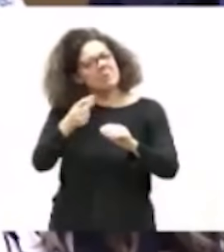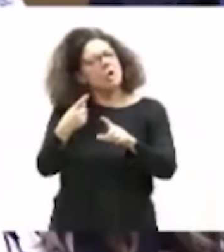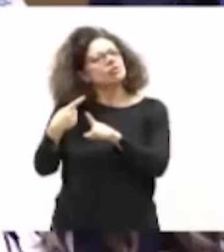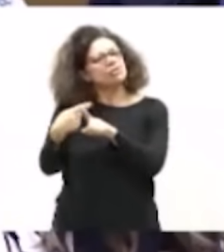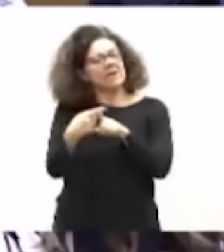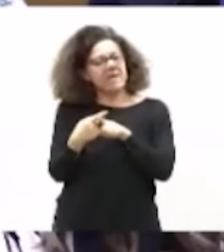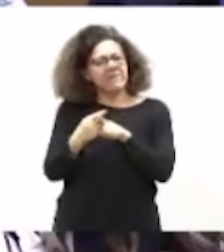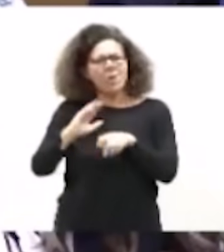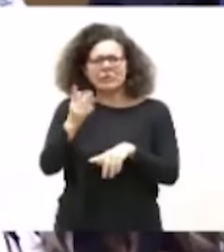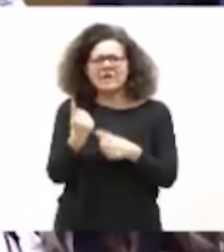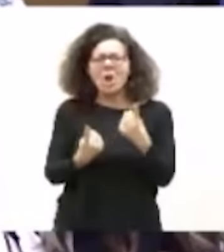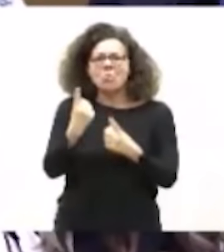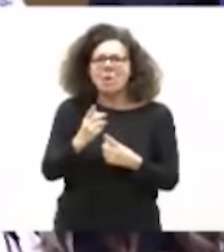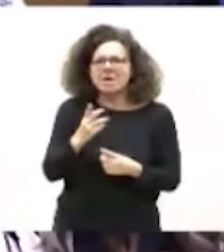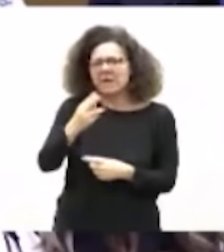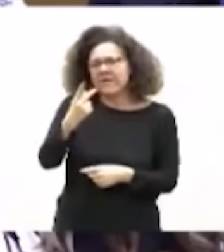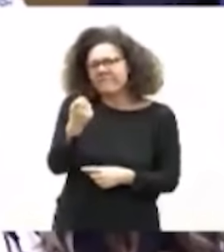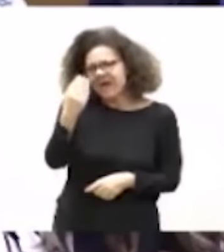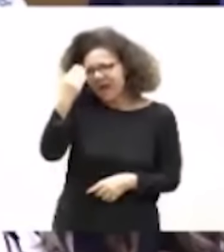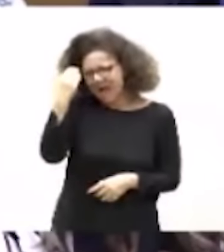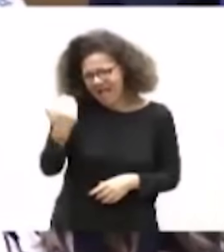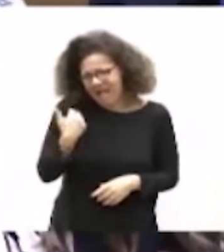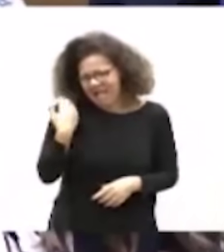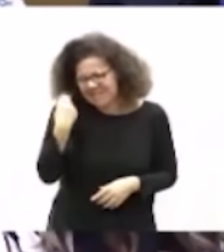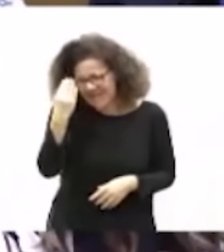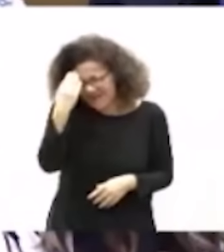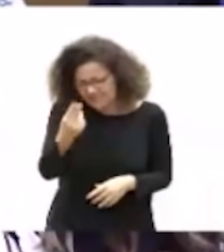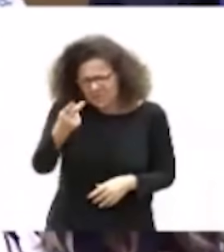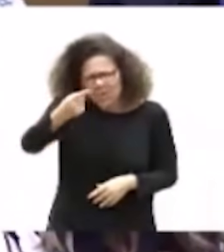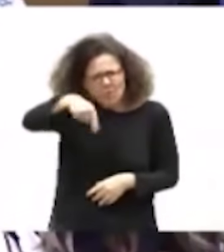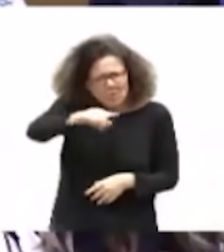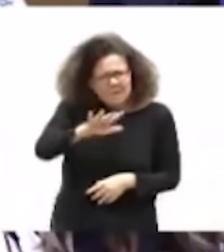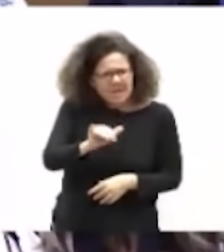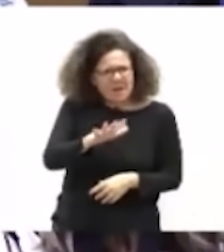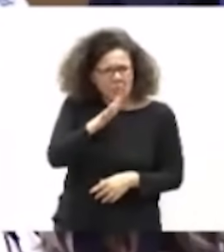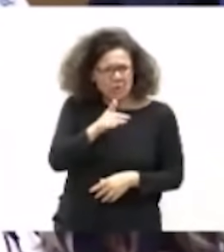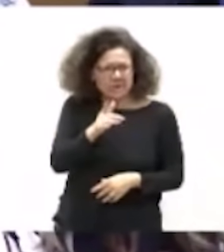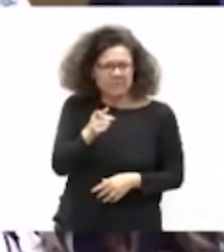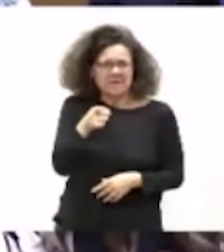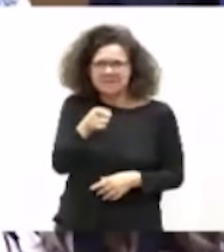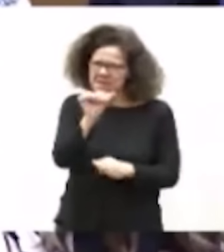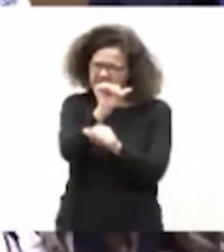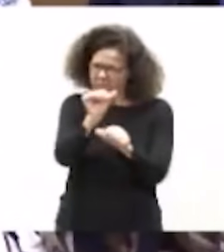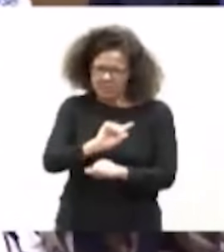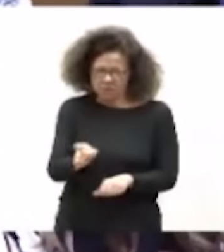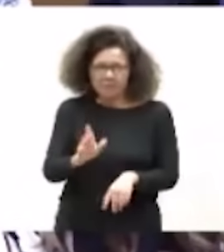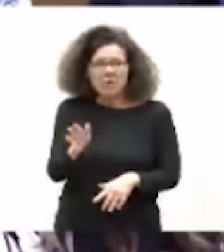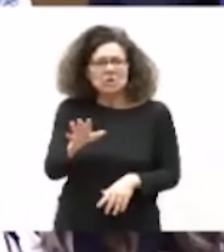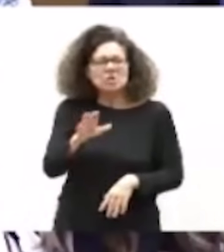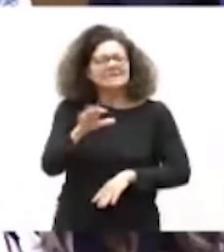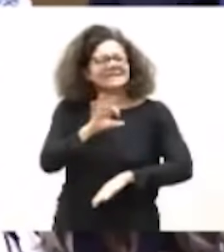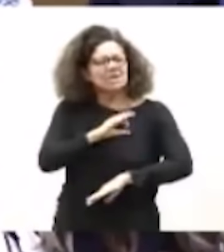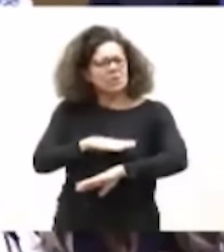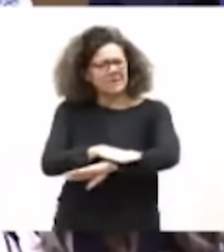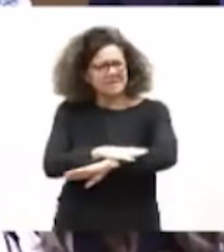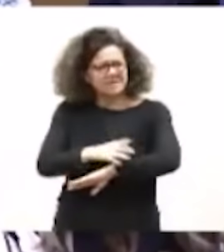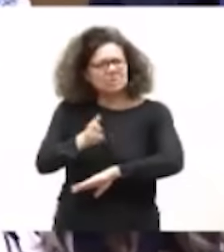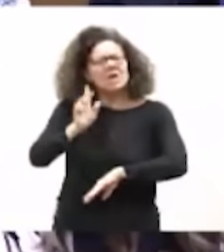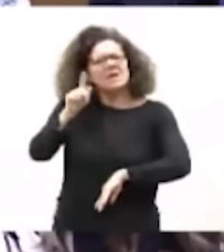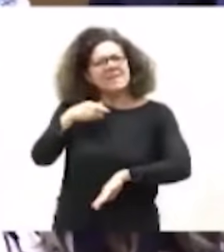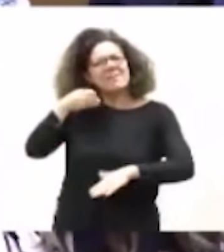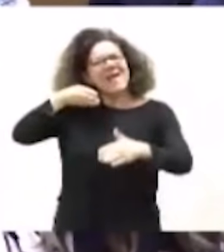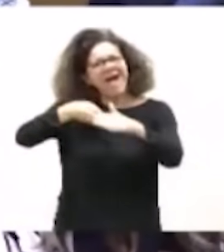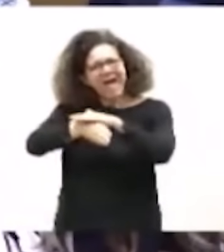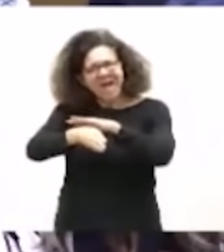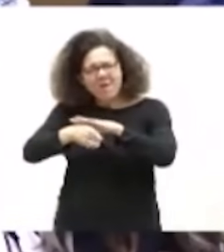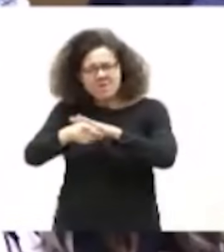mi condena a cualquier incidente o falta de respeto que usted o cualquiera de sus señorías sufra, porque no creo que esas sean las formas. Pero, señor ministro, los madrileños también tenemos problemas para acceder a los